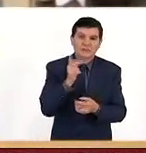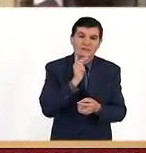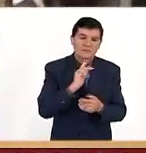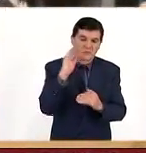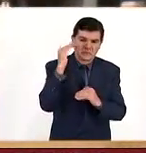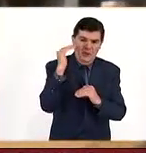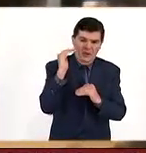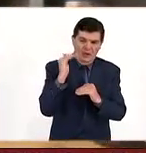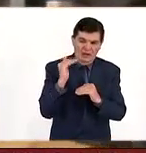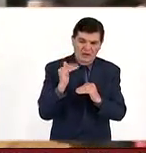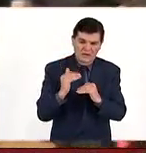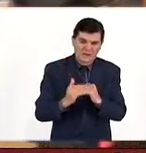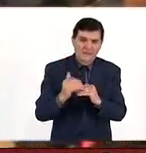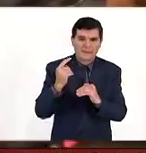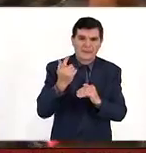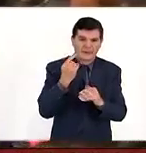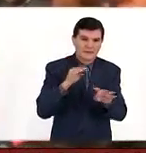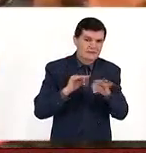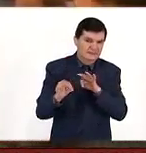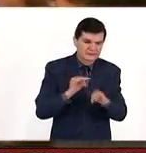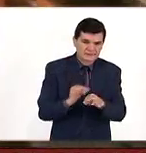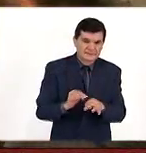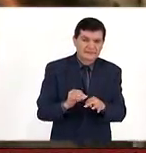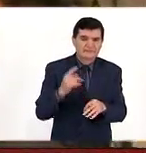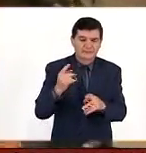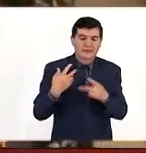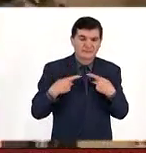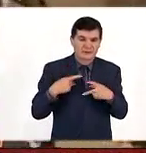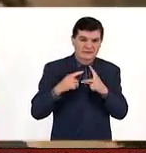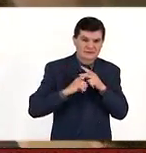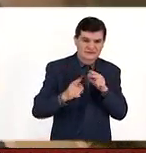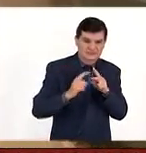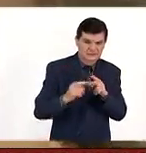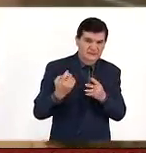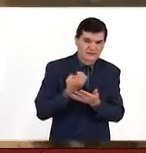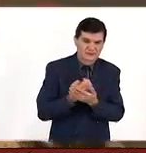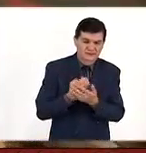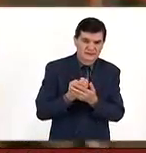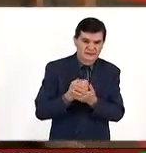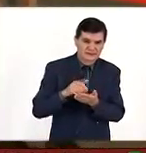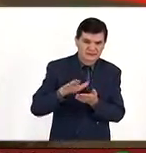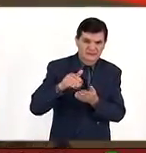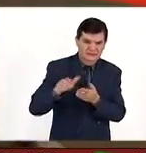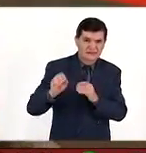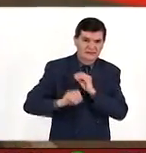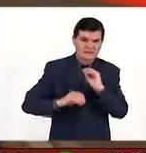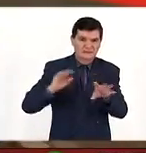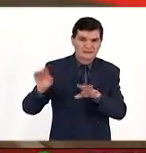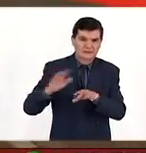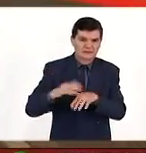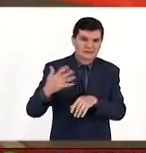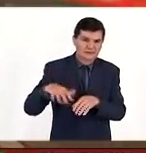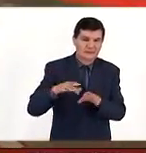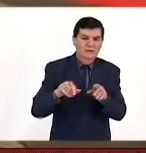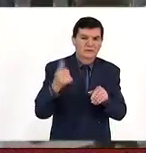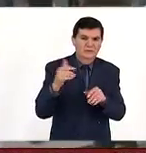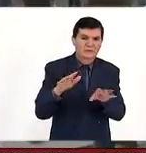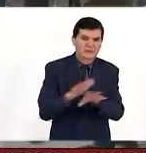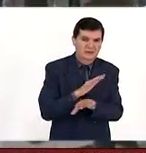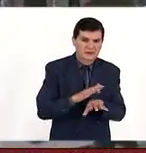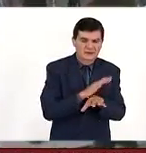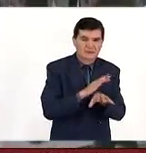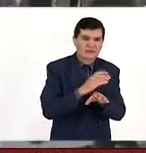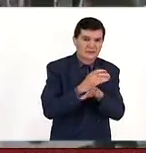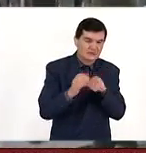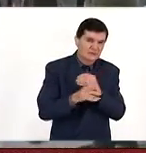petróleo trabajando entonces no hay mucho trabajo entonces los los migrantes económicos están siendo desplazados nuevamente y están buscando otras rutas o